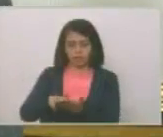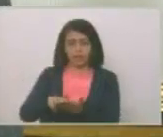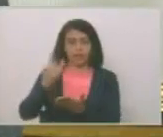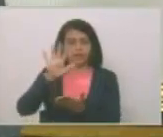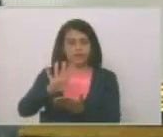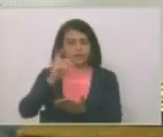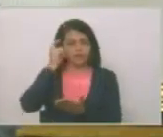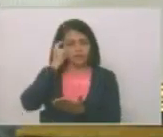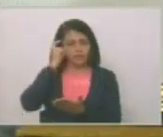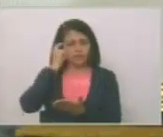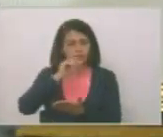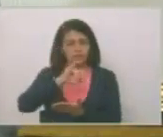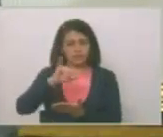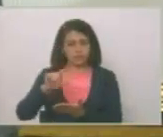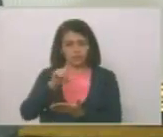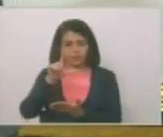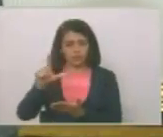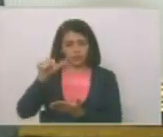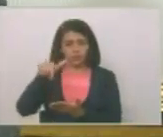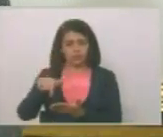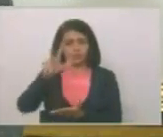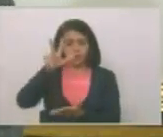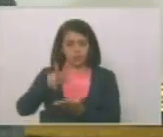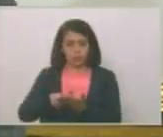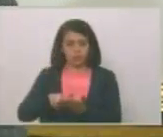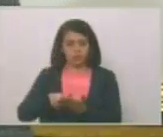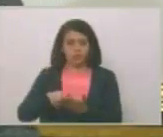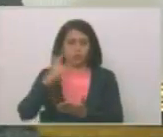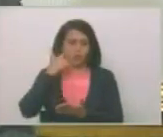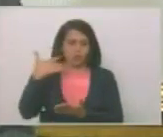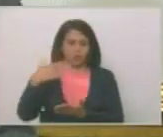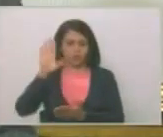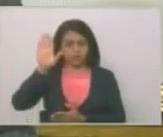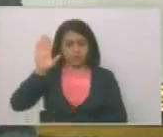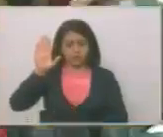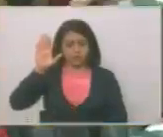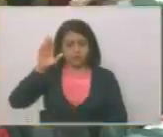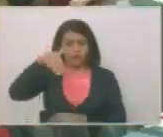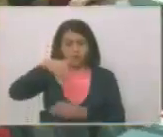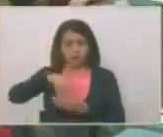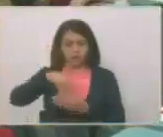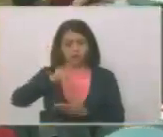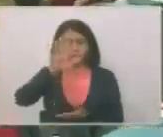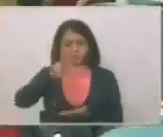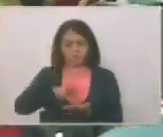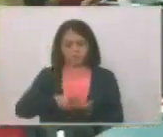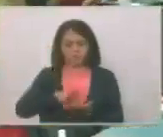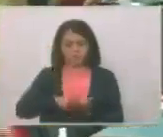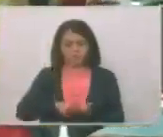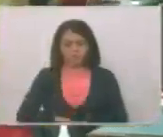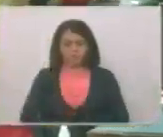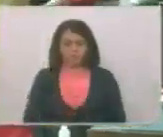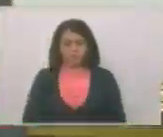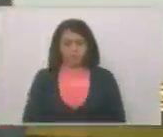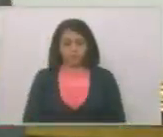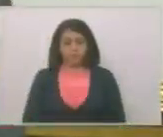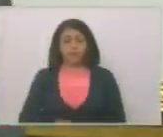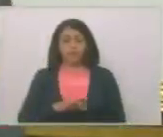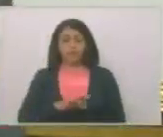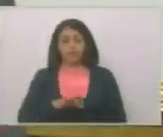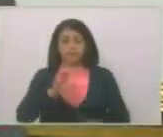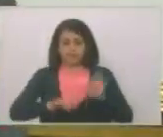de la sesión solemne del martes 5 de julio, hacerlo con la señal de costumbre. Queda aprobada. Ciudadana secretaria,